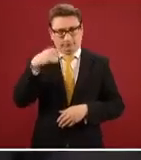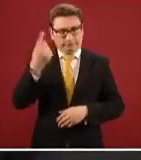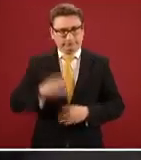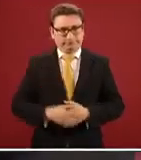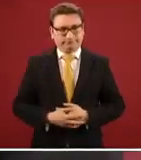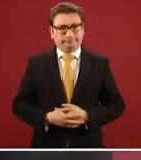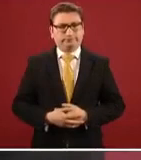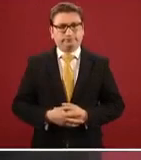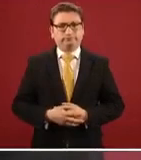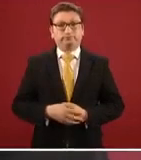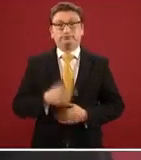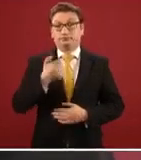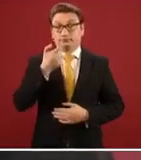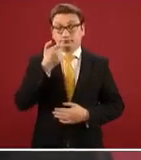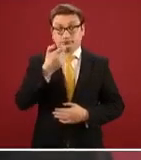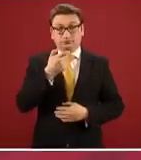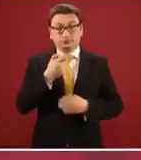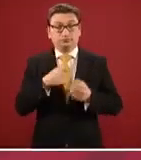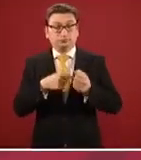de ocultar,